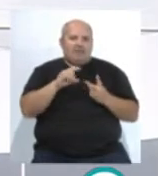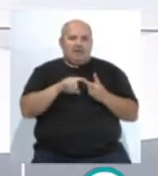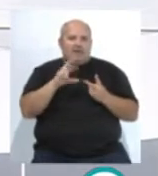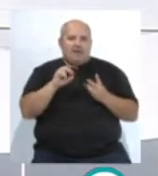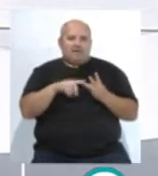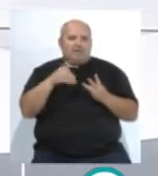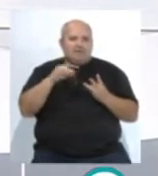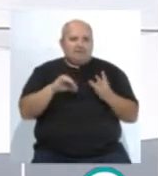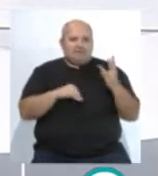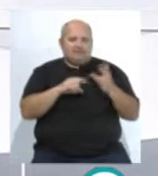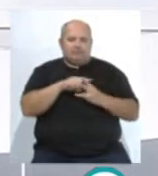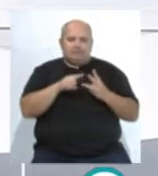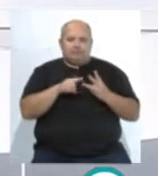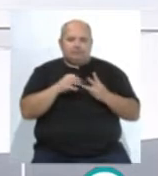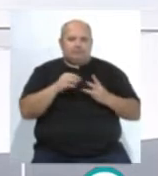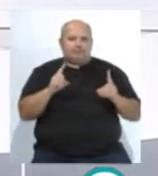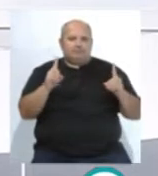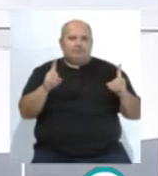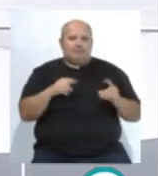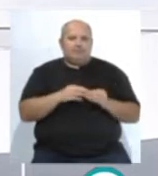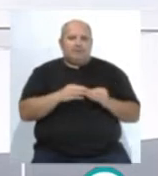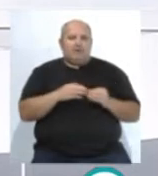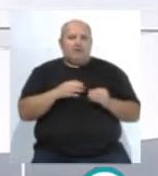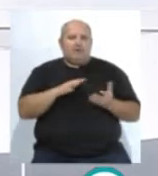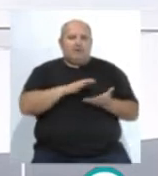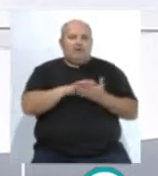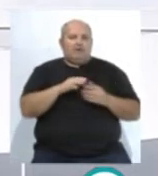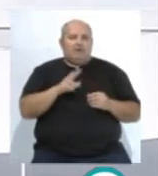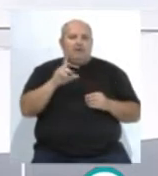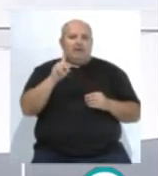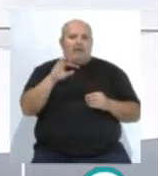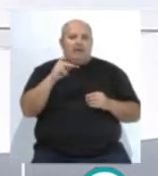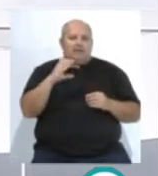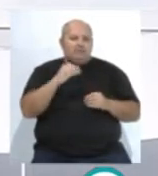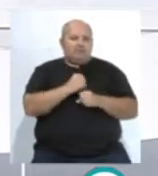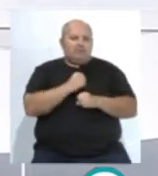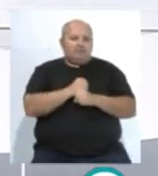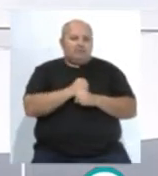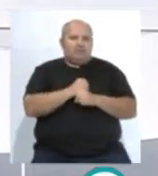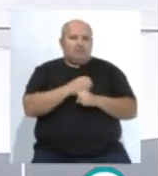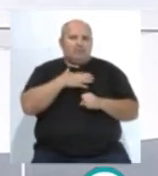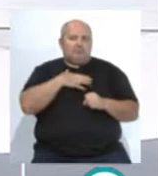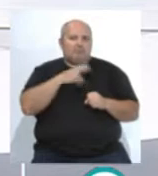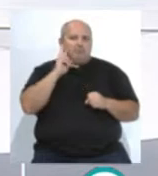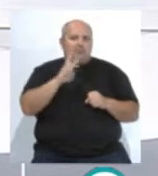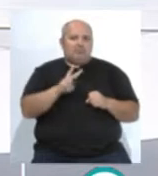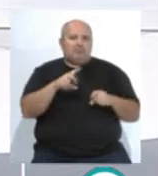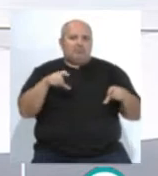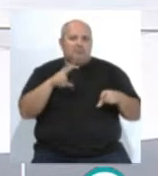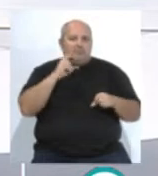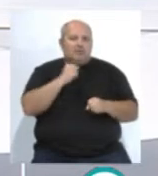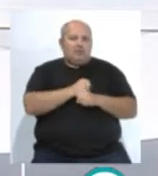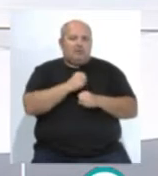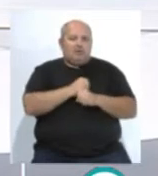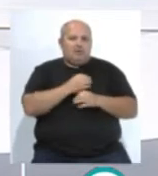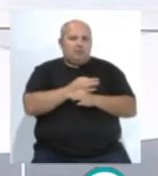Jairo y Machís, muy verticales, muy ofensivos. Lecky haciendo un trabajo. Yo desde dentro del campo te digo que hizo un